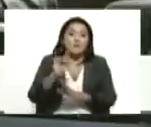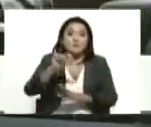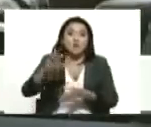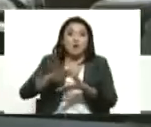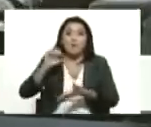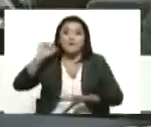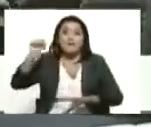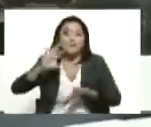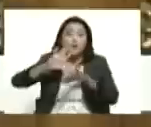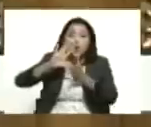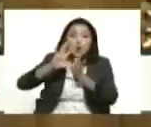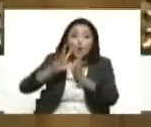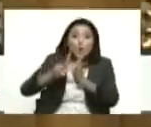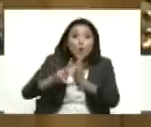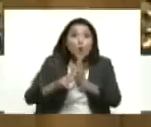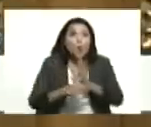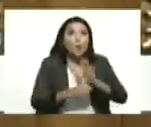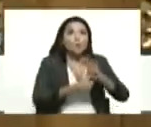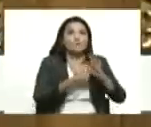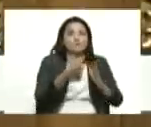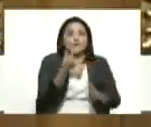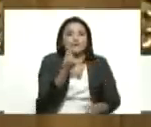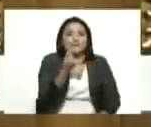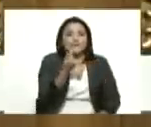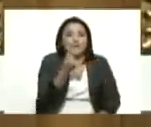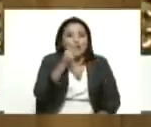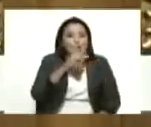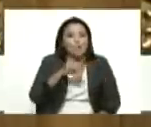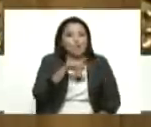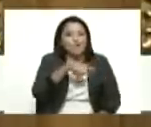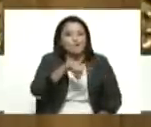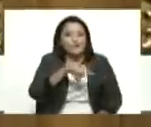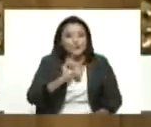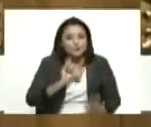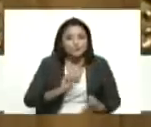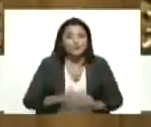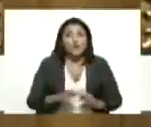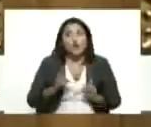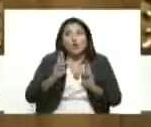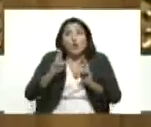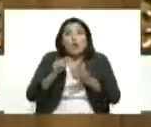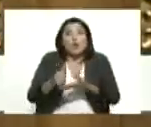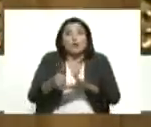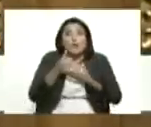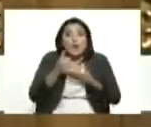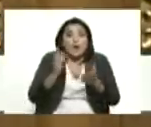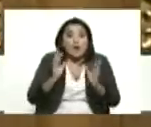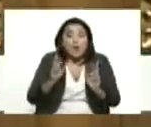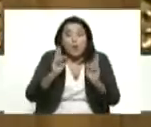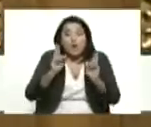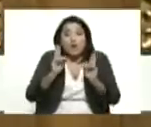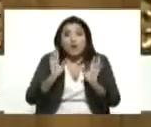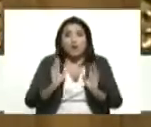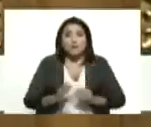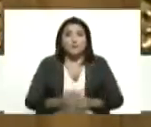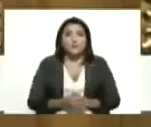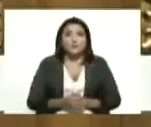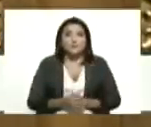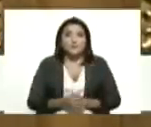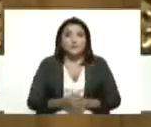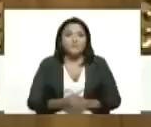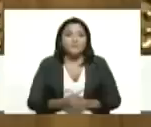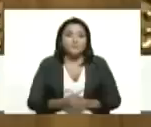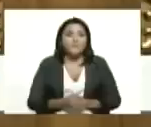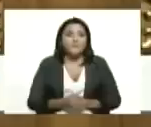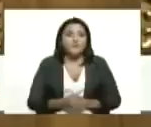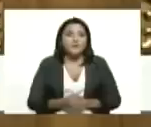capitalistas que se roban el dinero de los pueblos. Ojalá ayudaran, pues. Las actividades